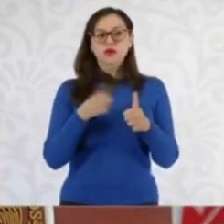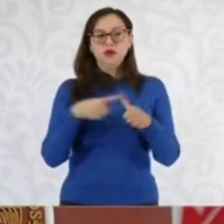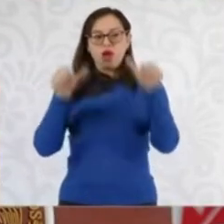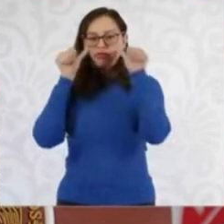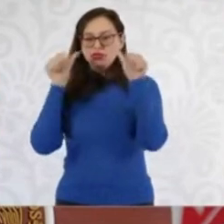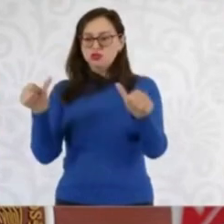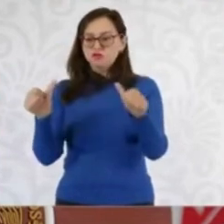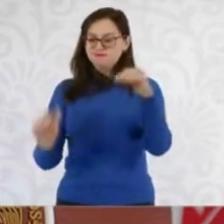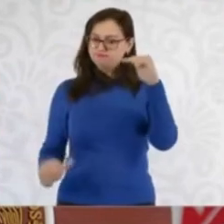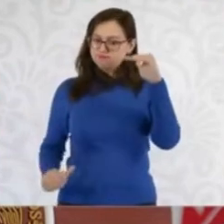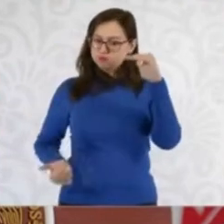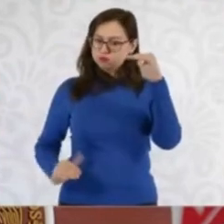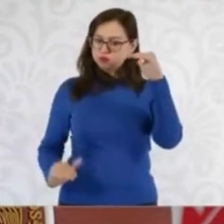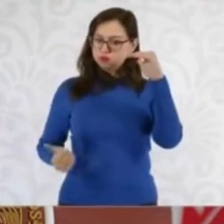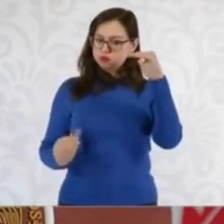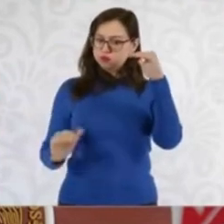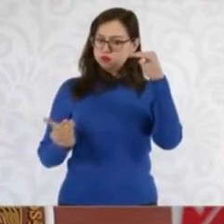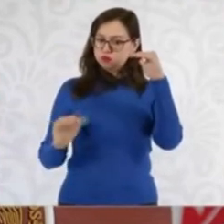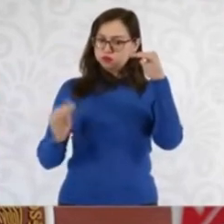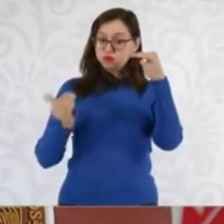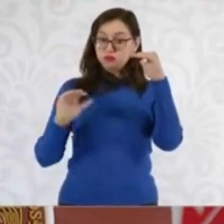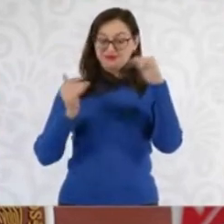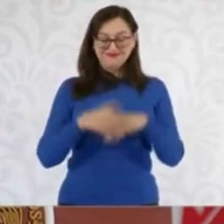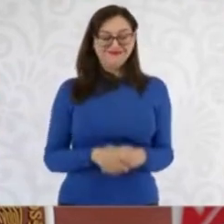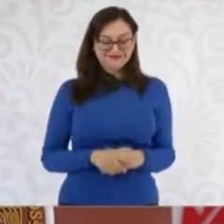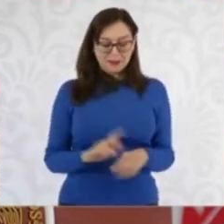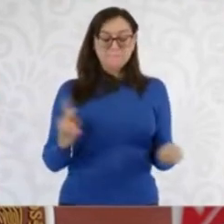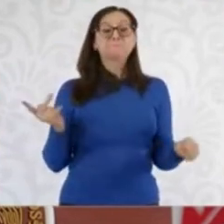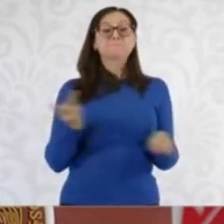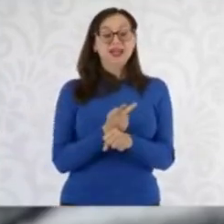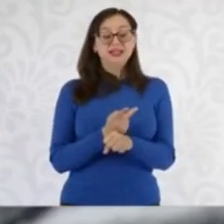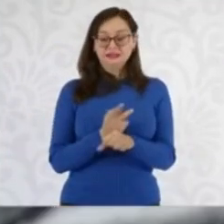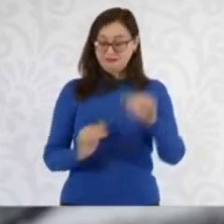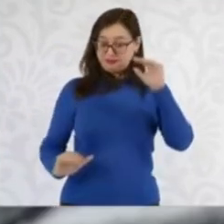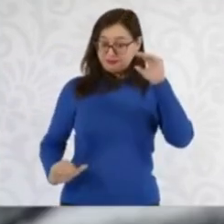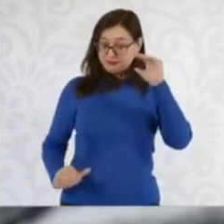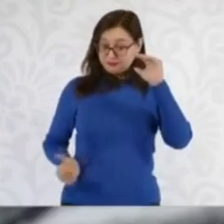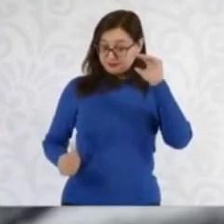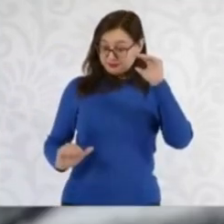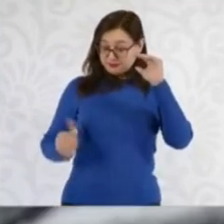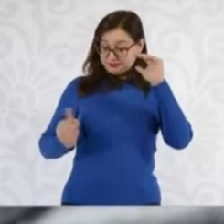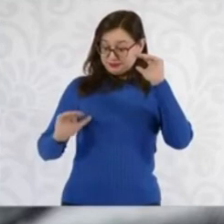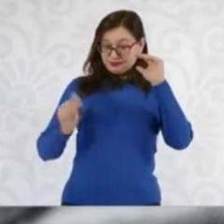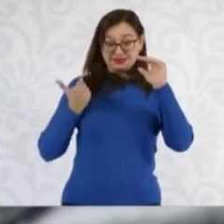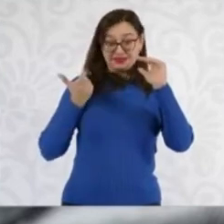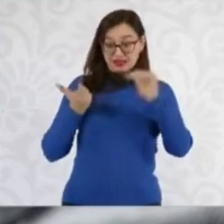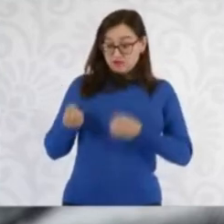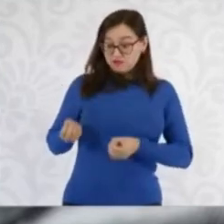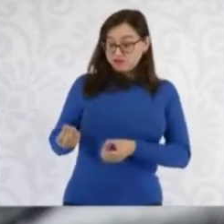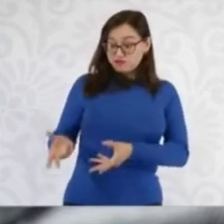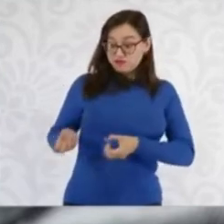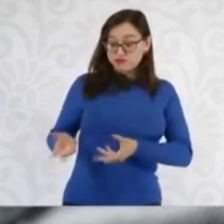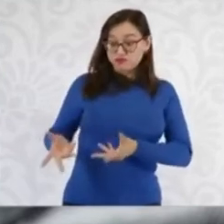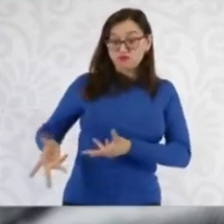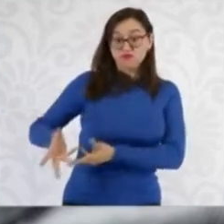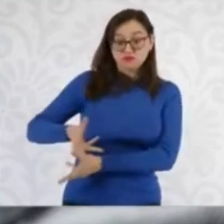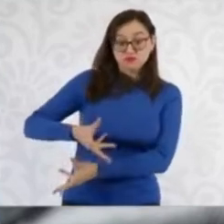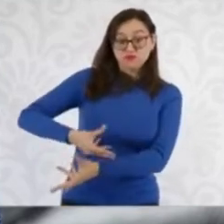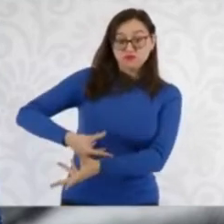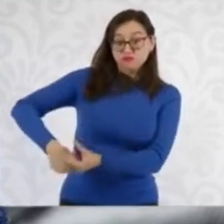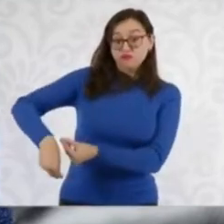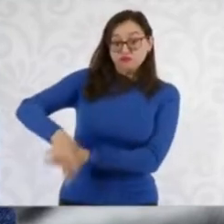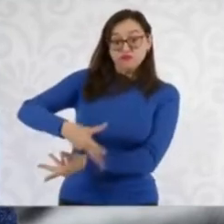trabajando. Ahora, cuando hay recursos en la economía, fíjense, son el próximo año más de 800,000 millones de